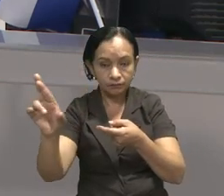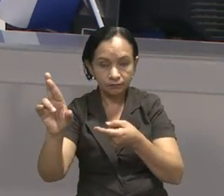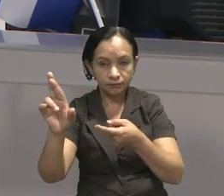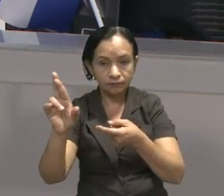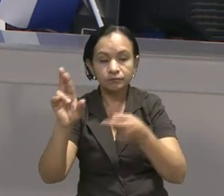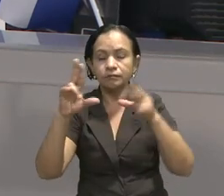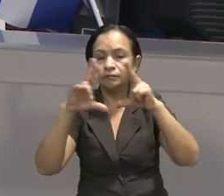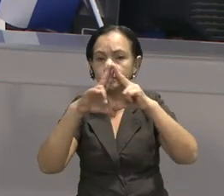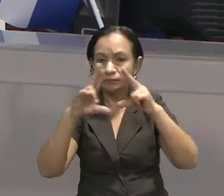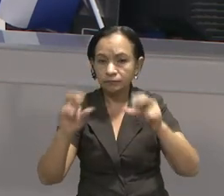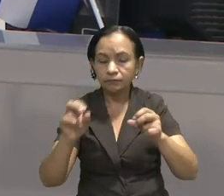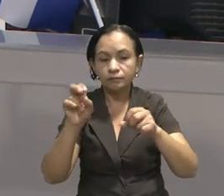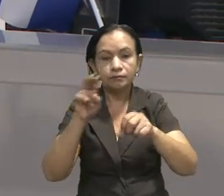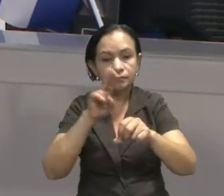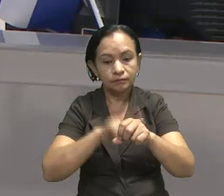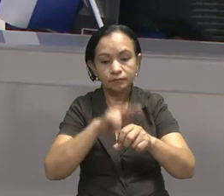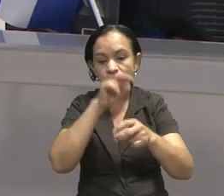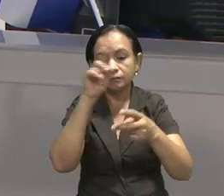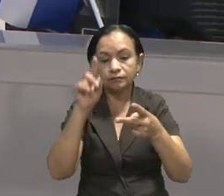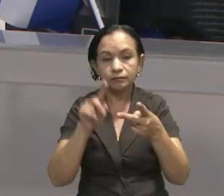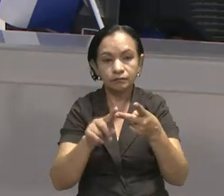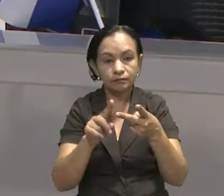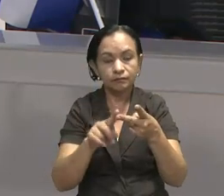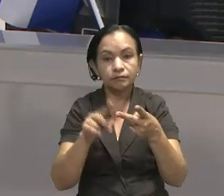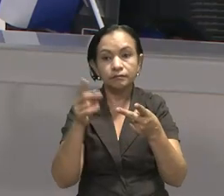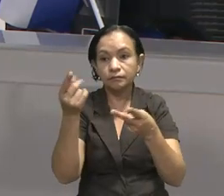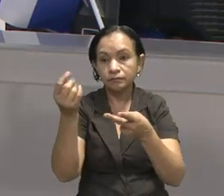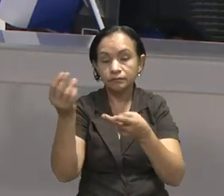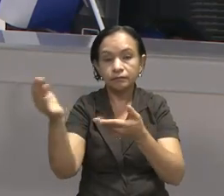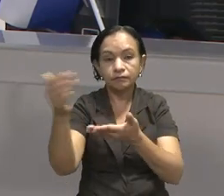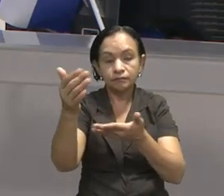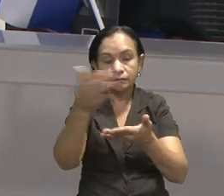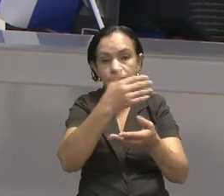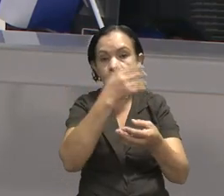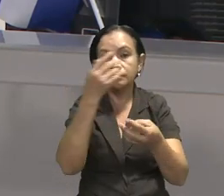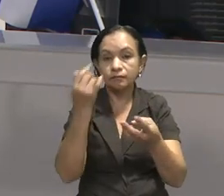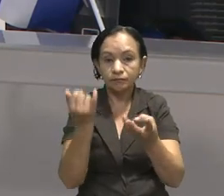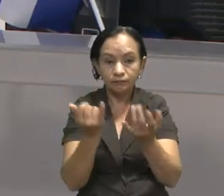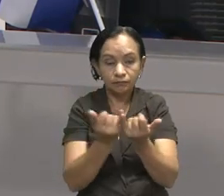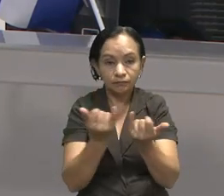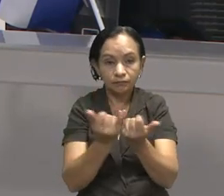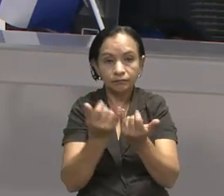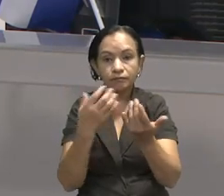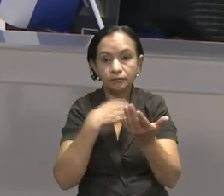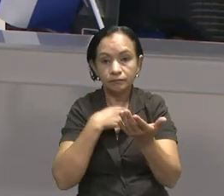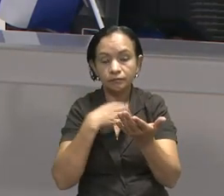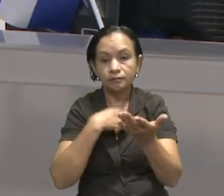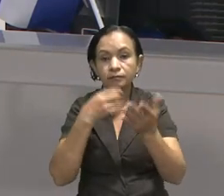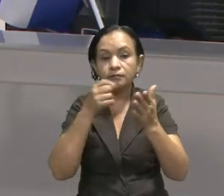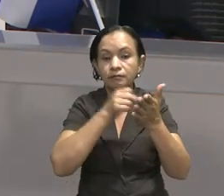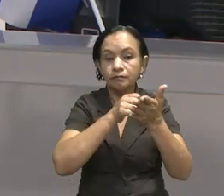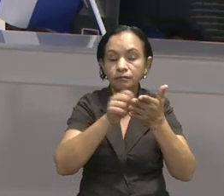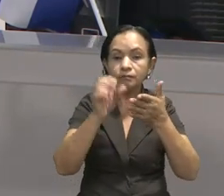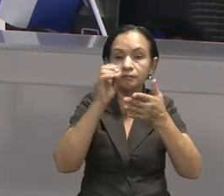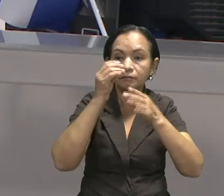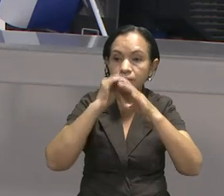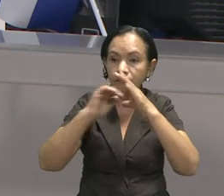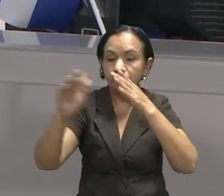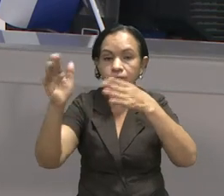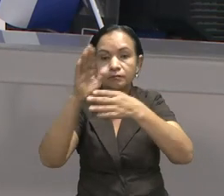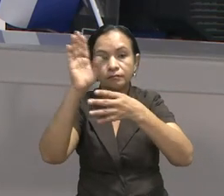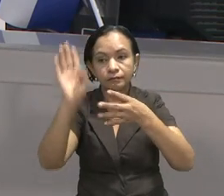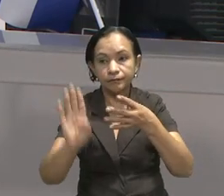todo el territorio nacional, así como los ingresos que perciba en ejercicio de sus facultades regulatorias.